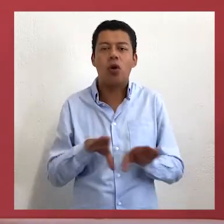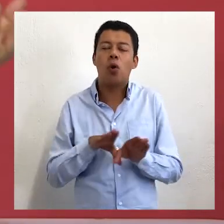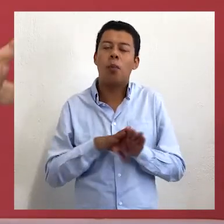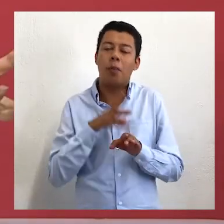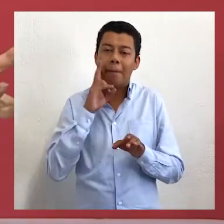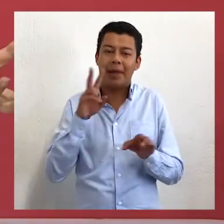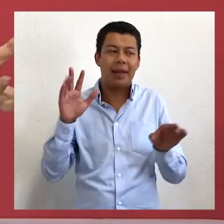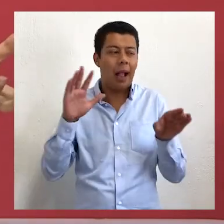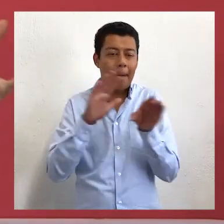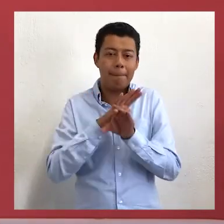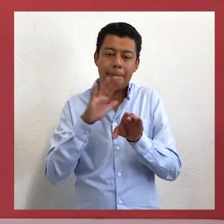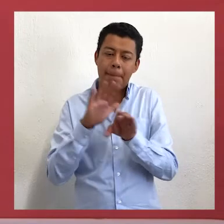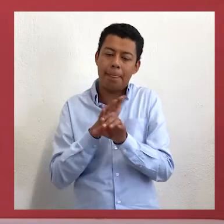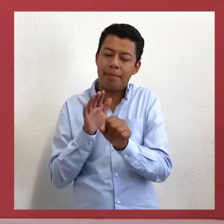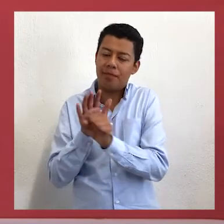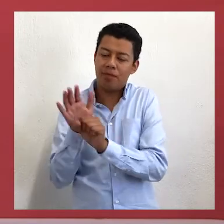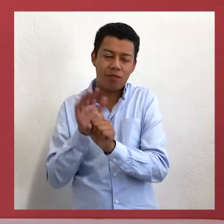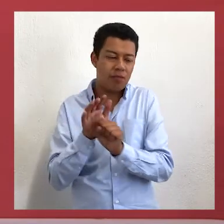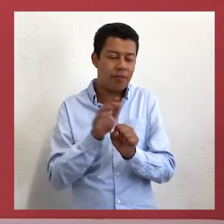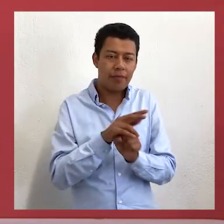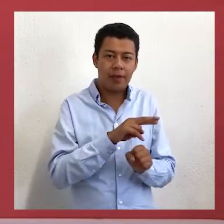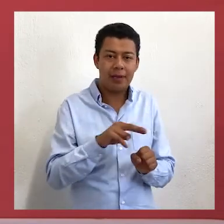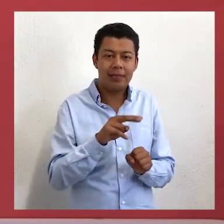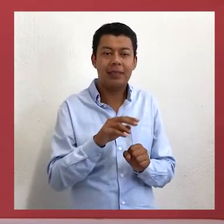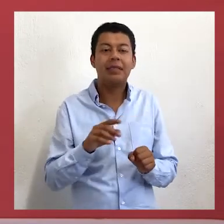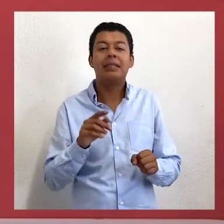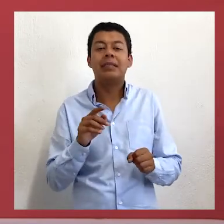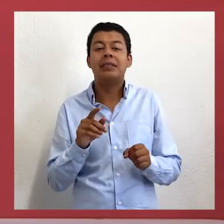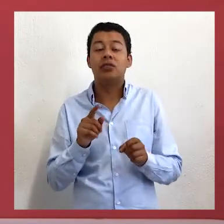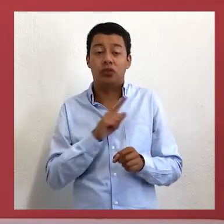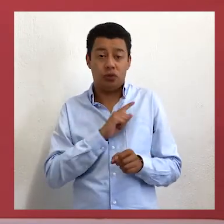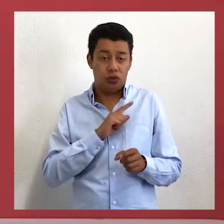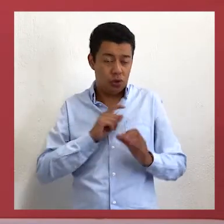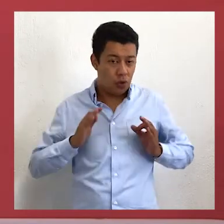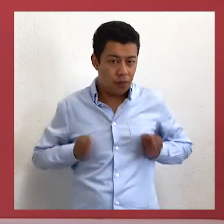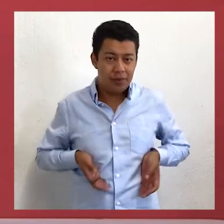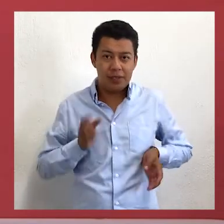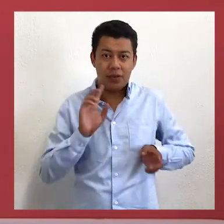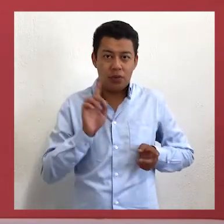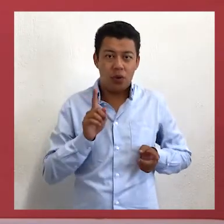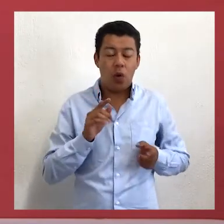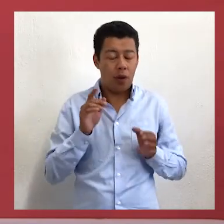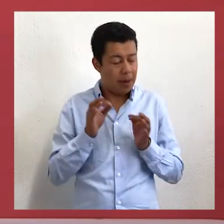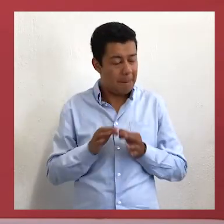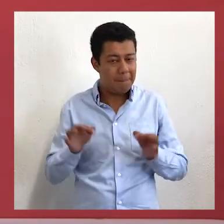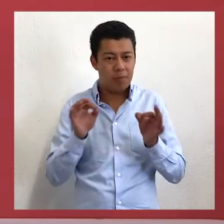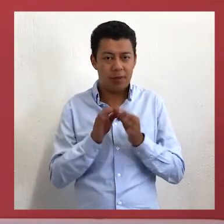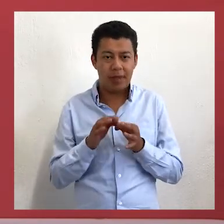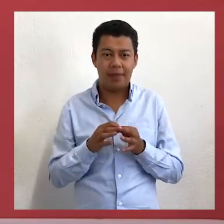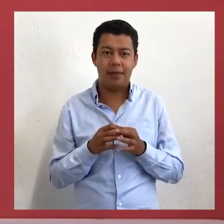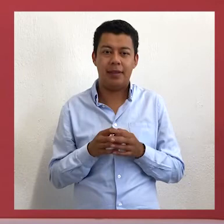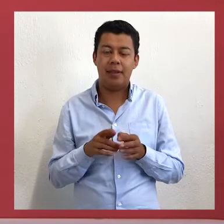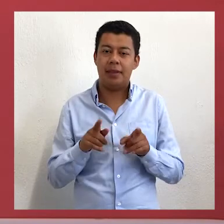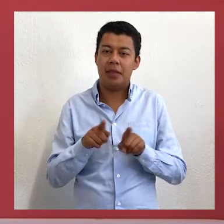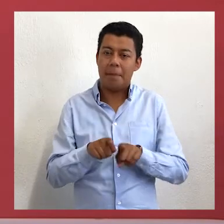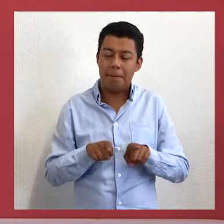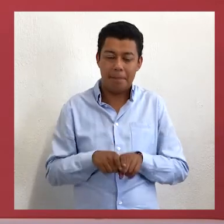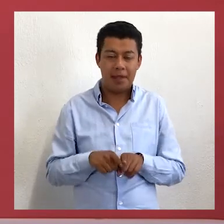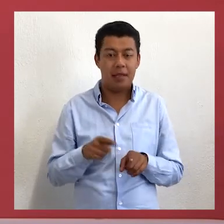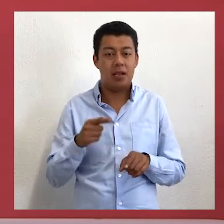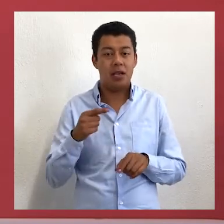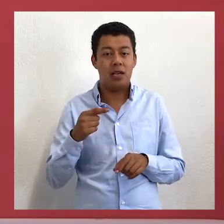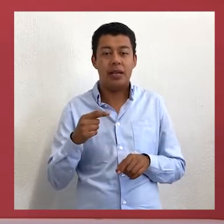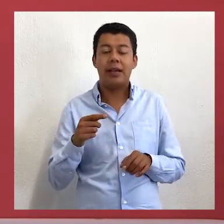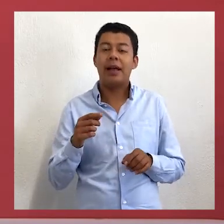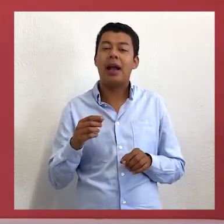este cambio en él, que no nada más es meramente físico y es una parte fundamental, insisto, en crear